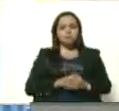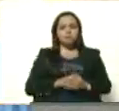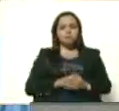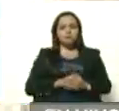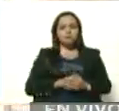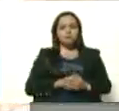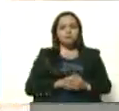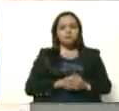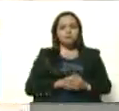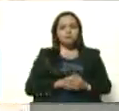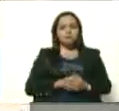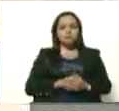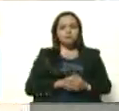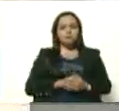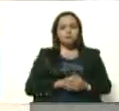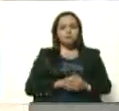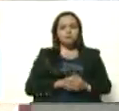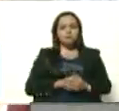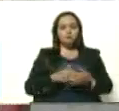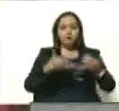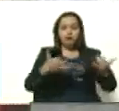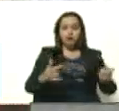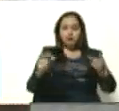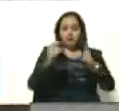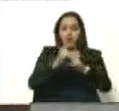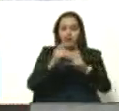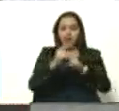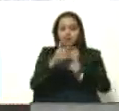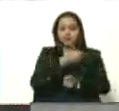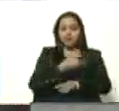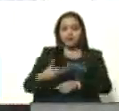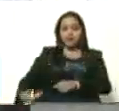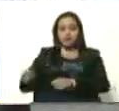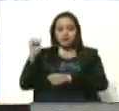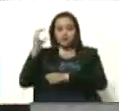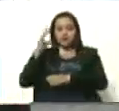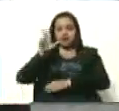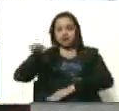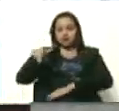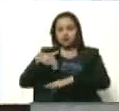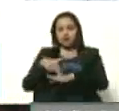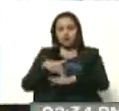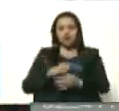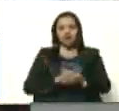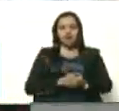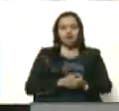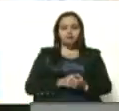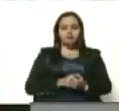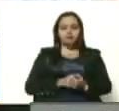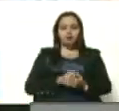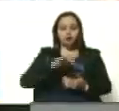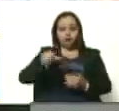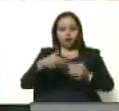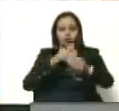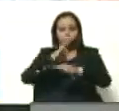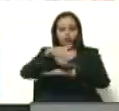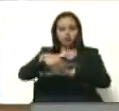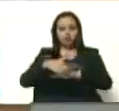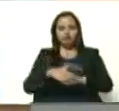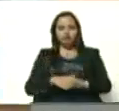Bien, ahora escuchemos palabras del presidente de la Asamblea Nacional, Jorge